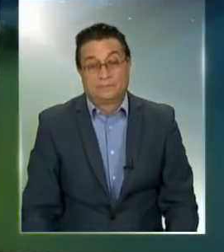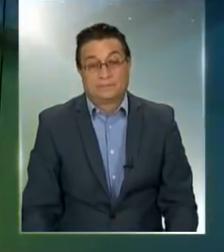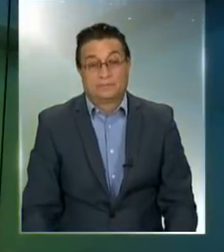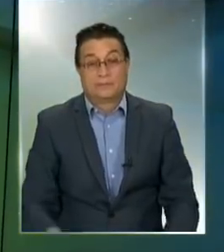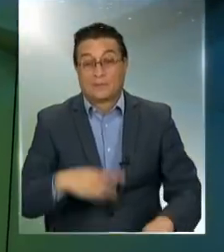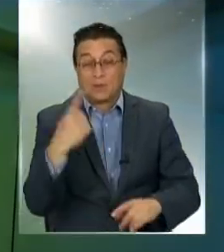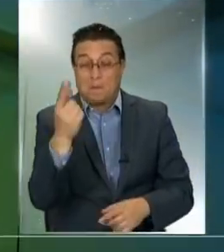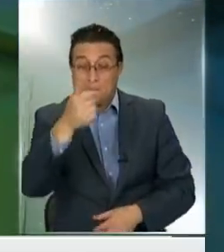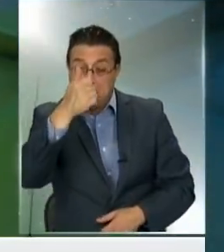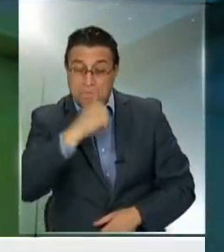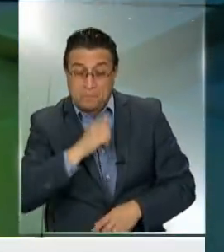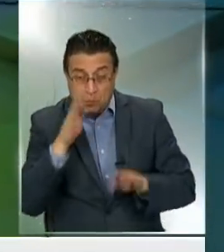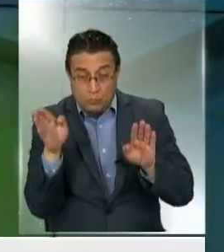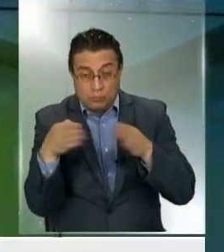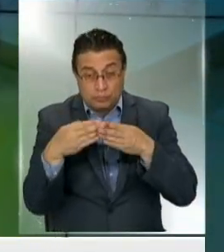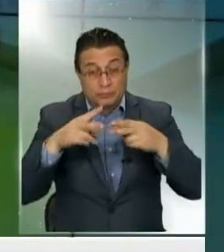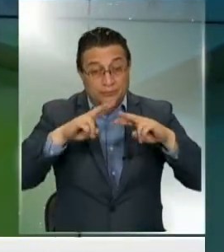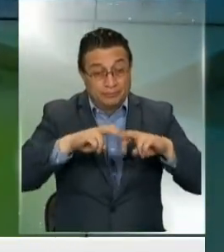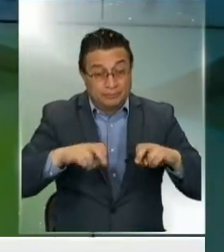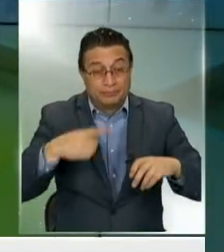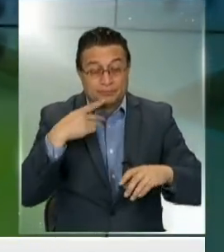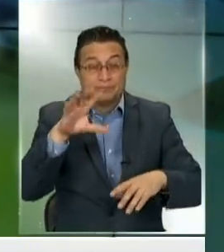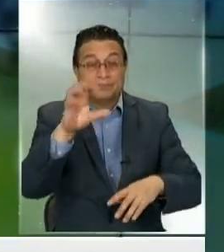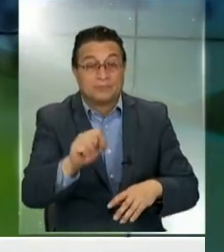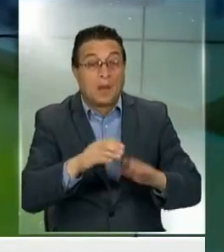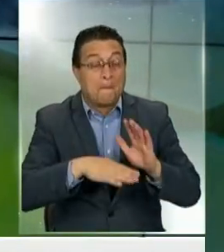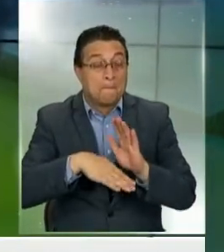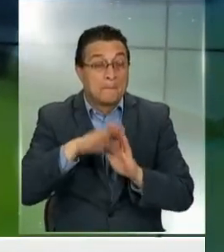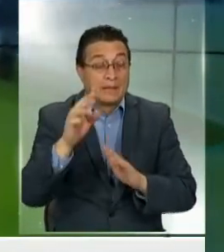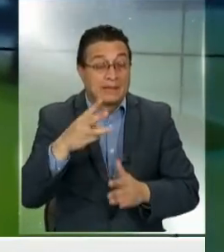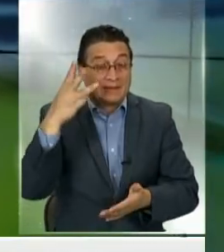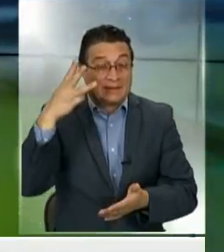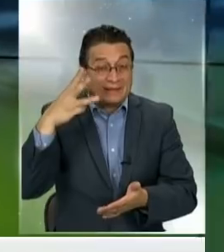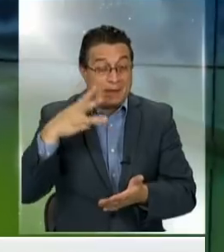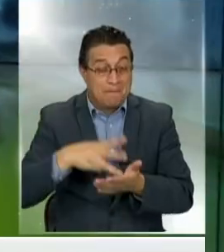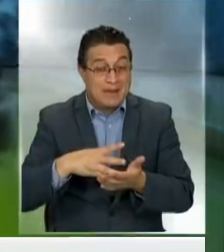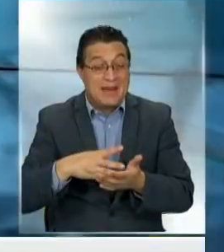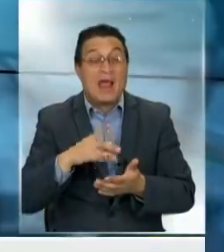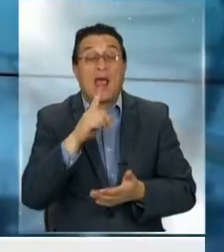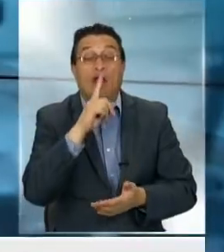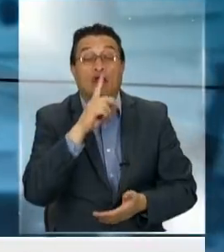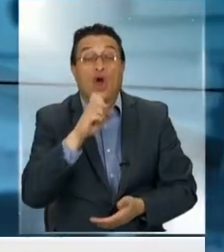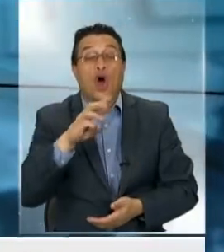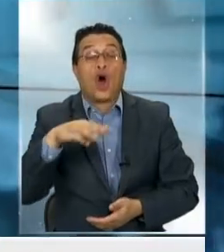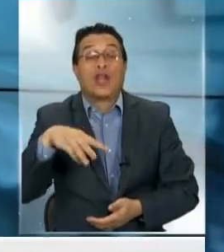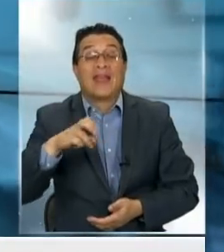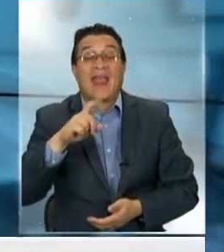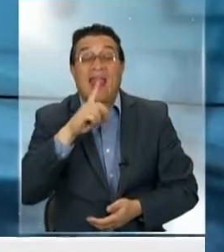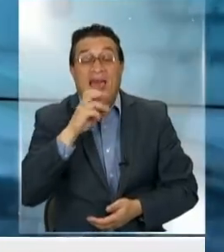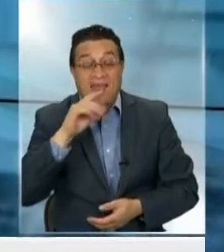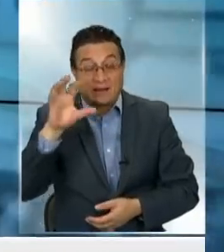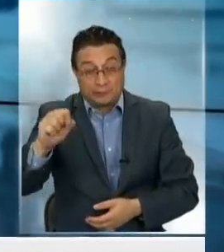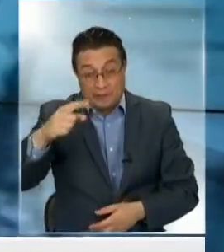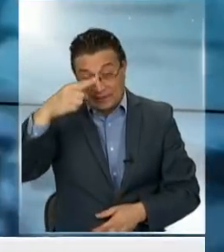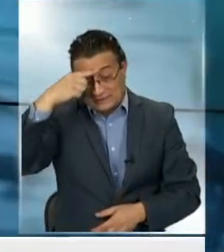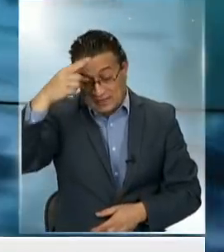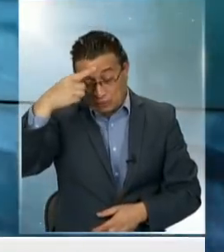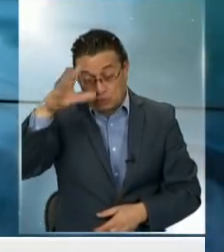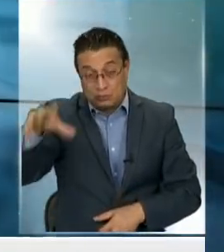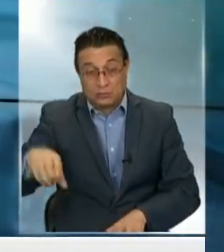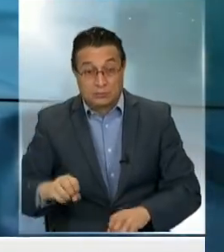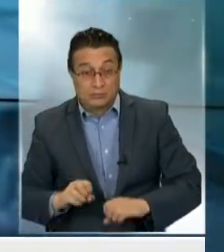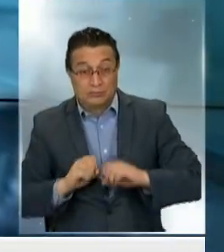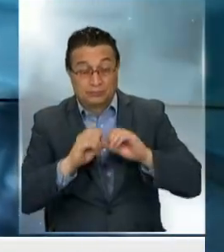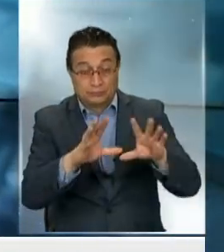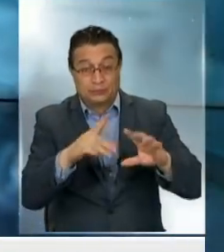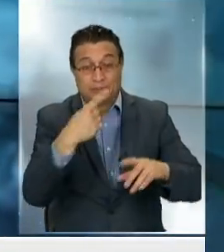En completo hermetismo, continúa la investigación para determinar si las más de 3 toneladas de droga que fueron incautadas en el puerto de San Antonio fueron enviadas por